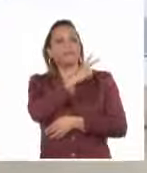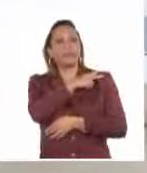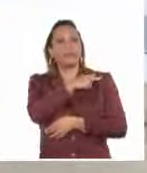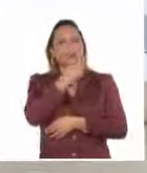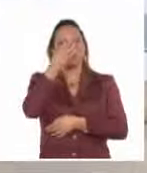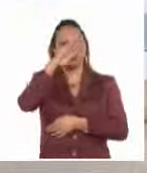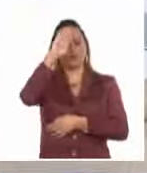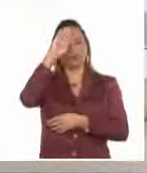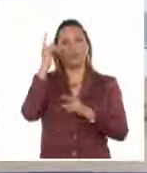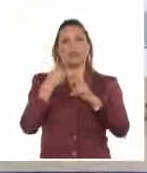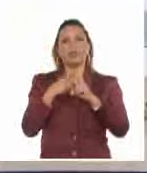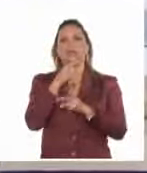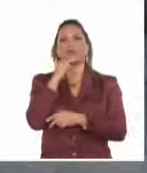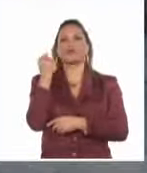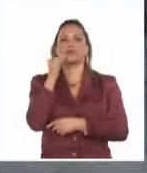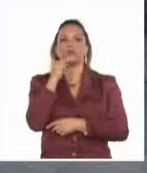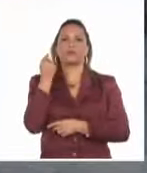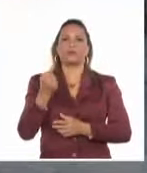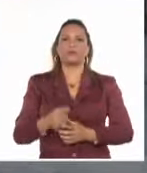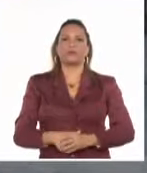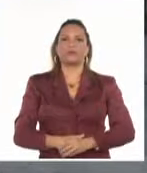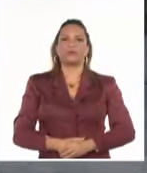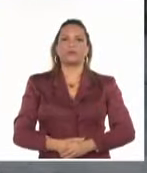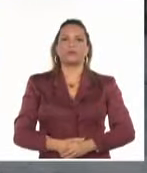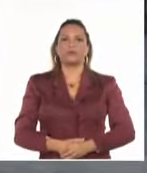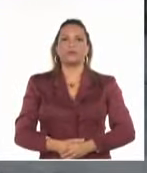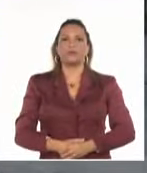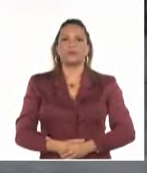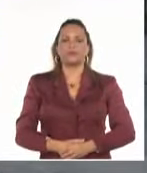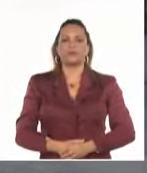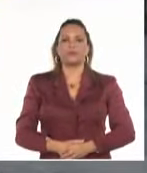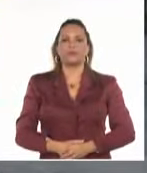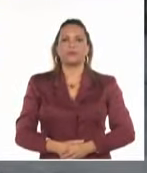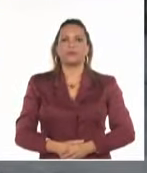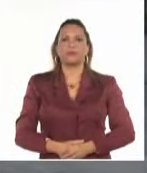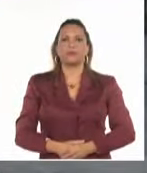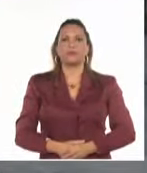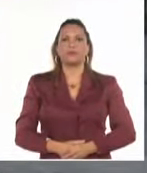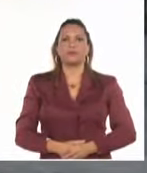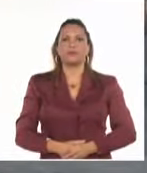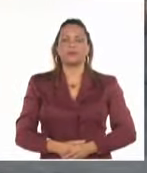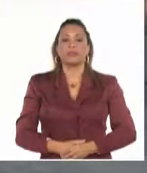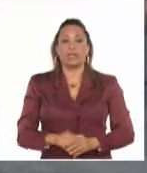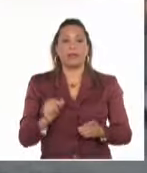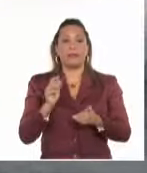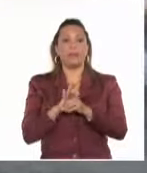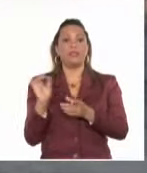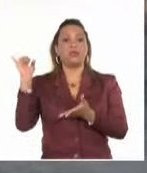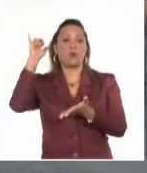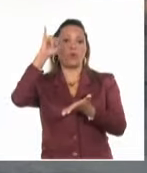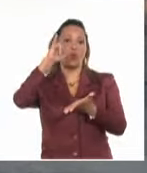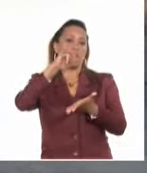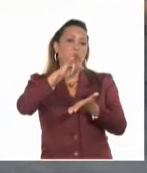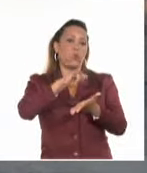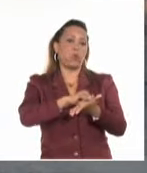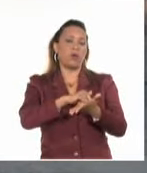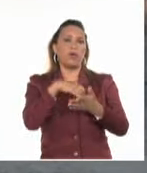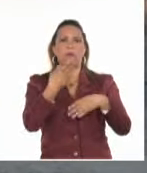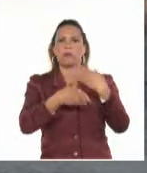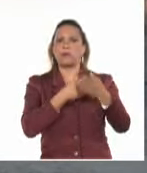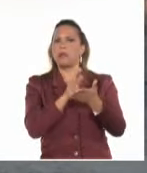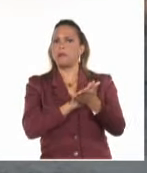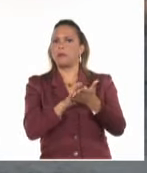Cuba y de Rusia. El TU-204 de su llegada no ha confrontado ningún